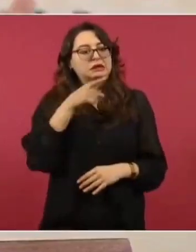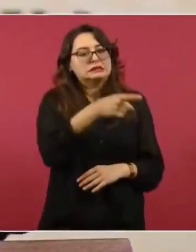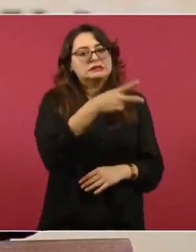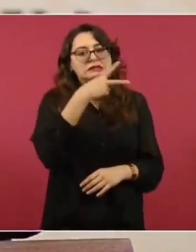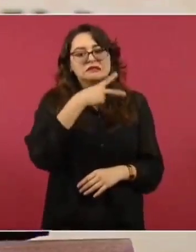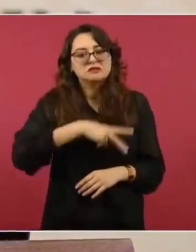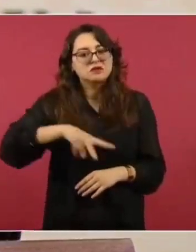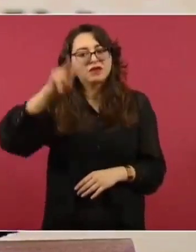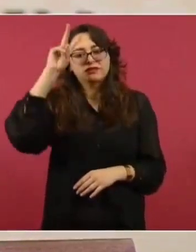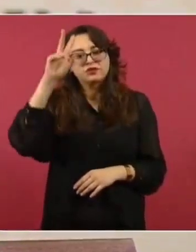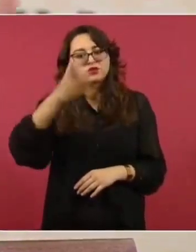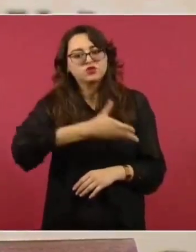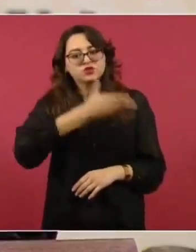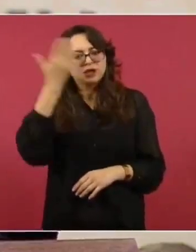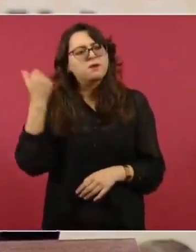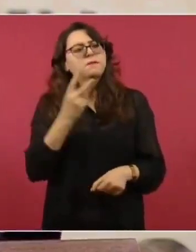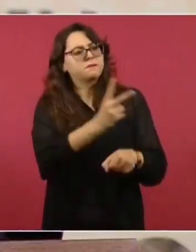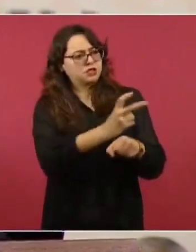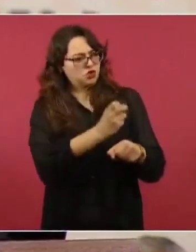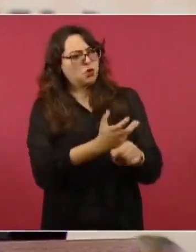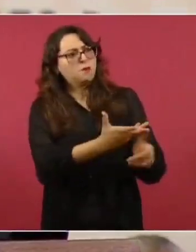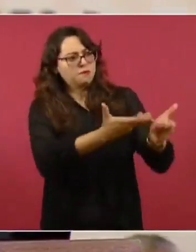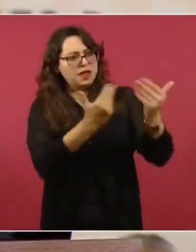es México, de dónde viene México